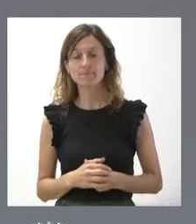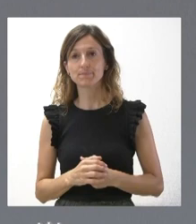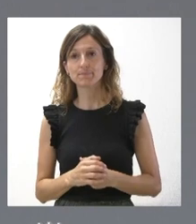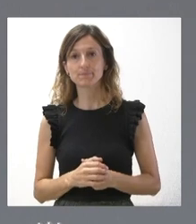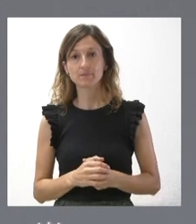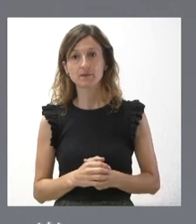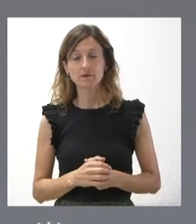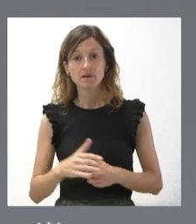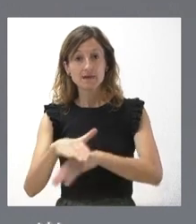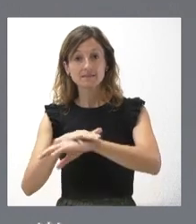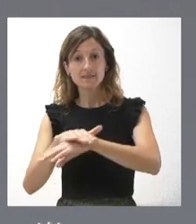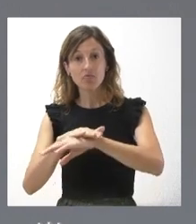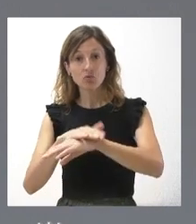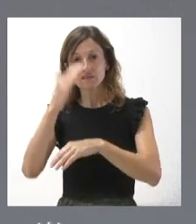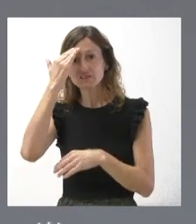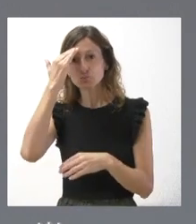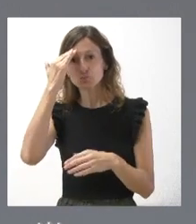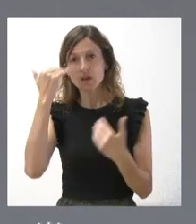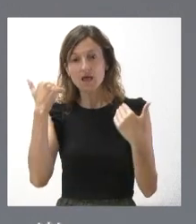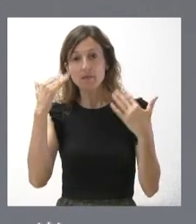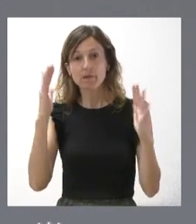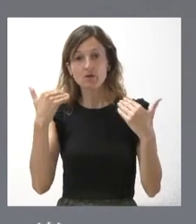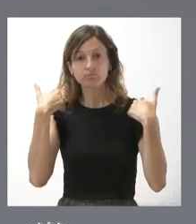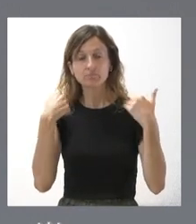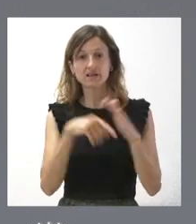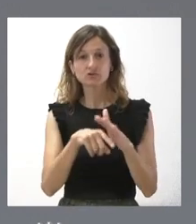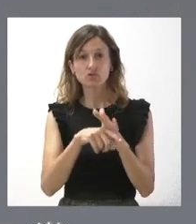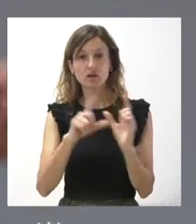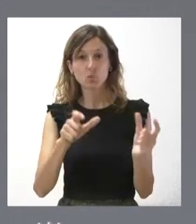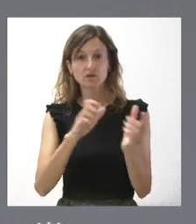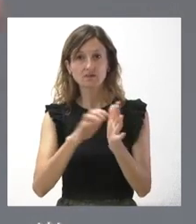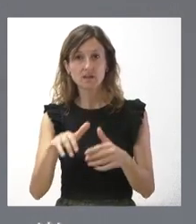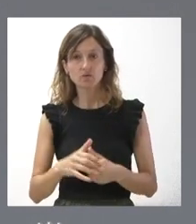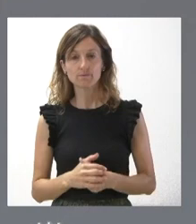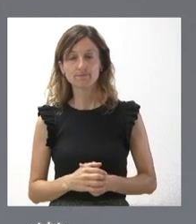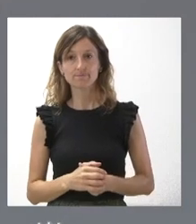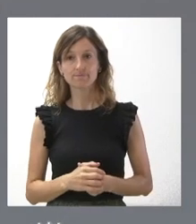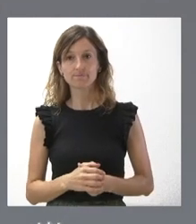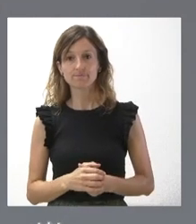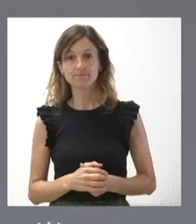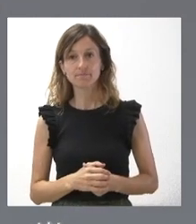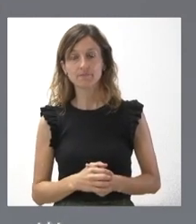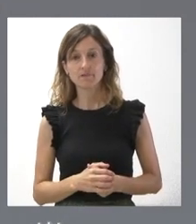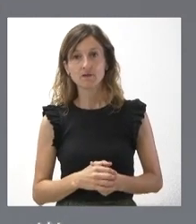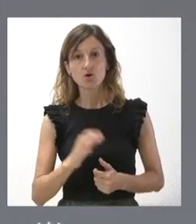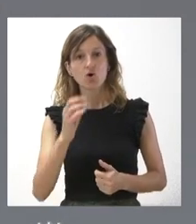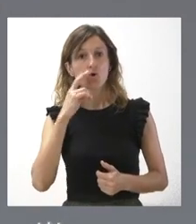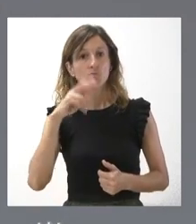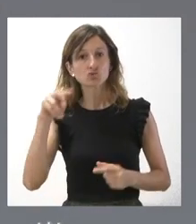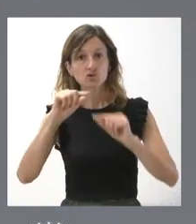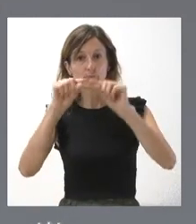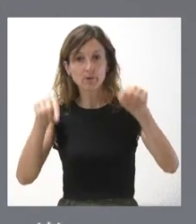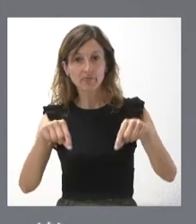es titular, pero son gestionados por la Junta de Castilla y León. Otro ejemplo serían los museos provinciales